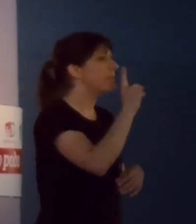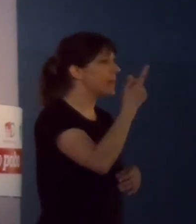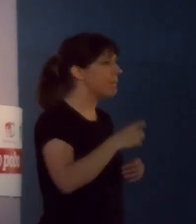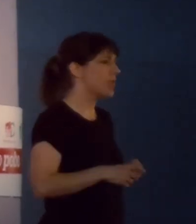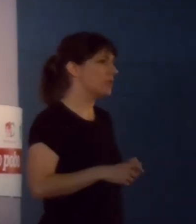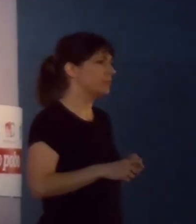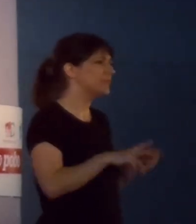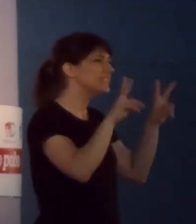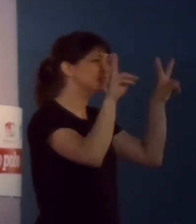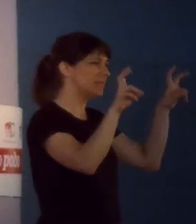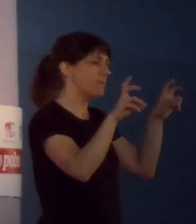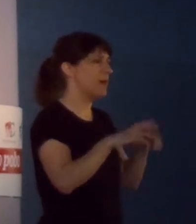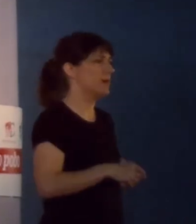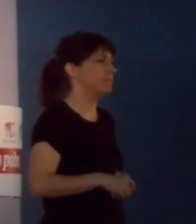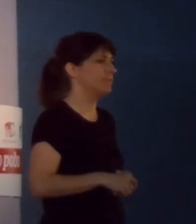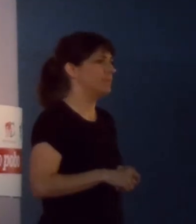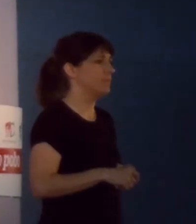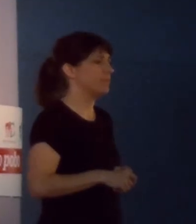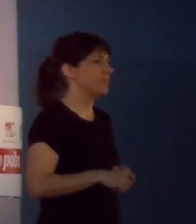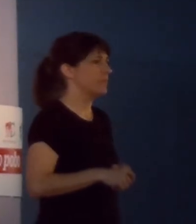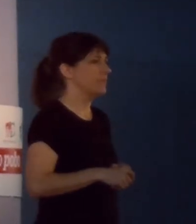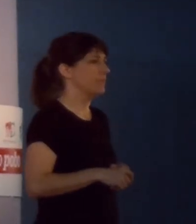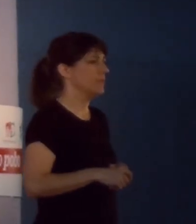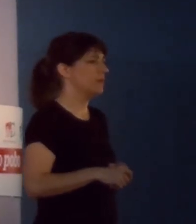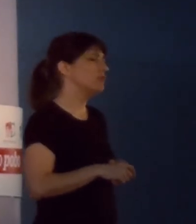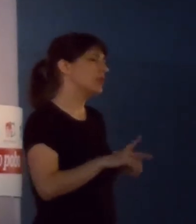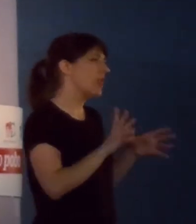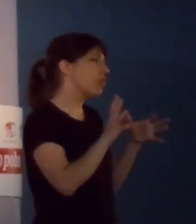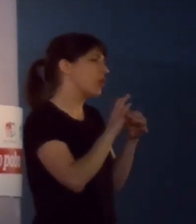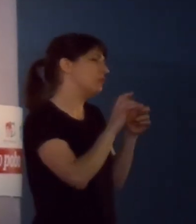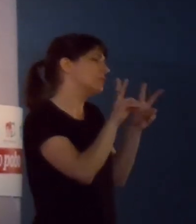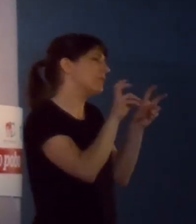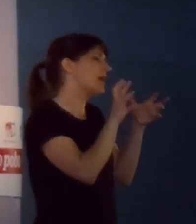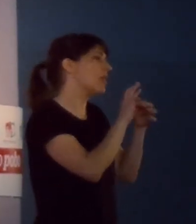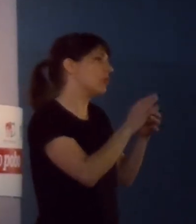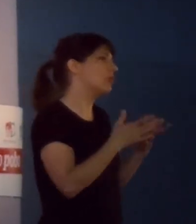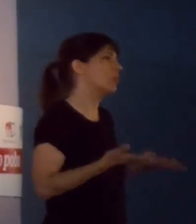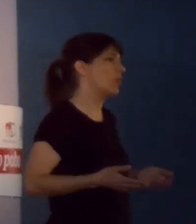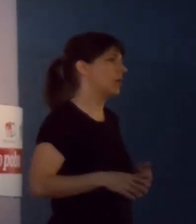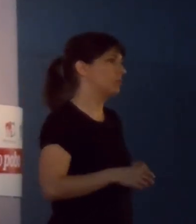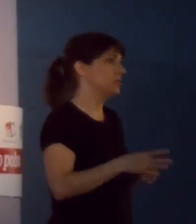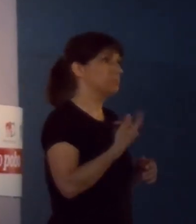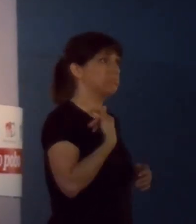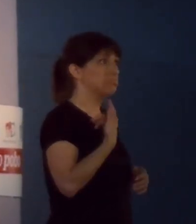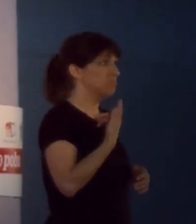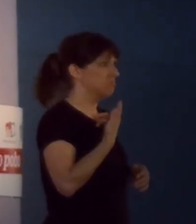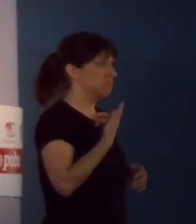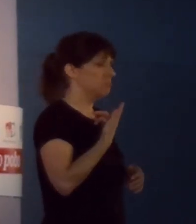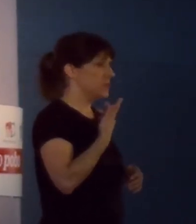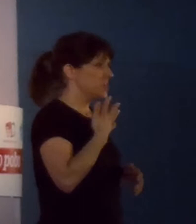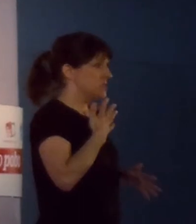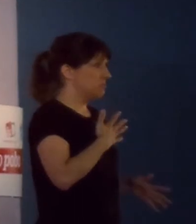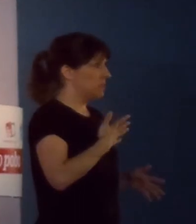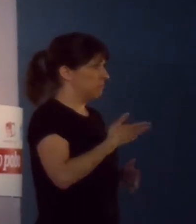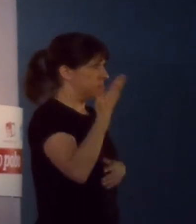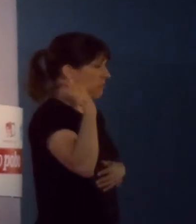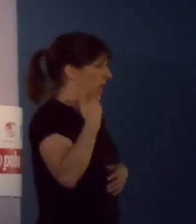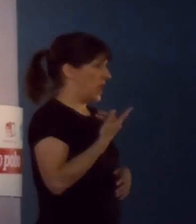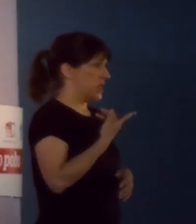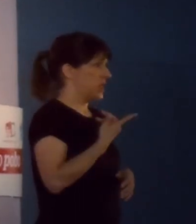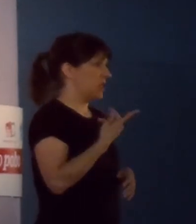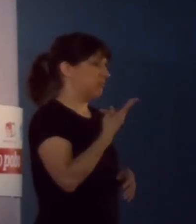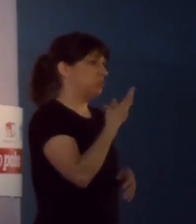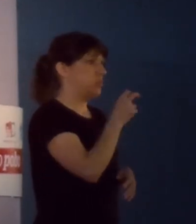alrededor daquilo que xa hai dous decenios, nos 90,